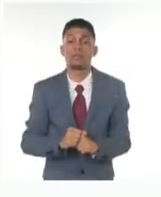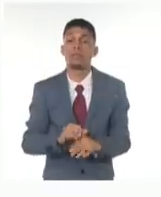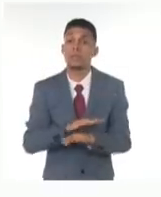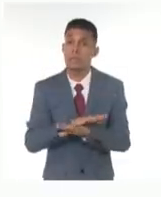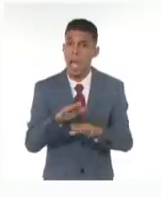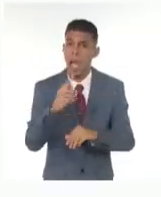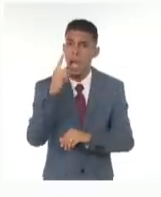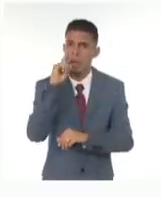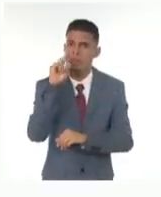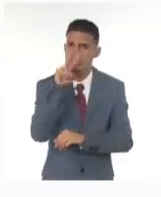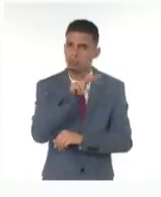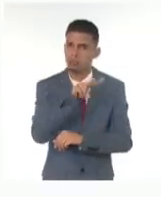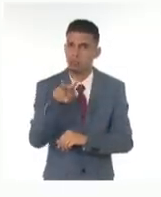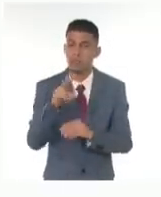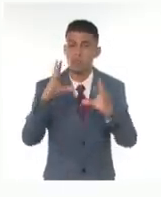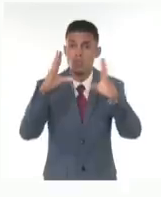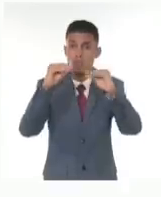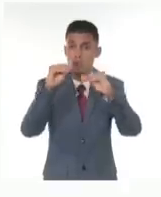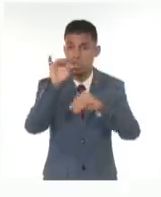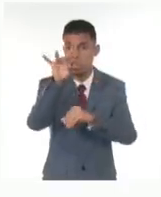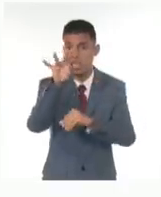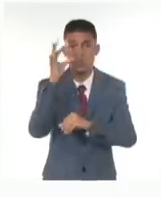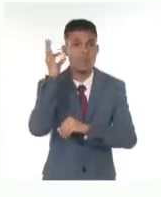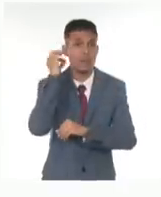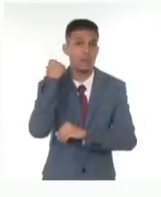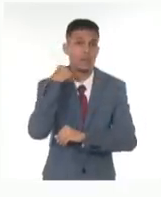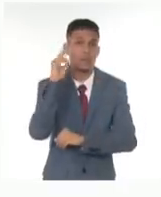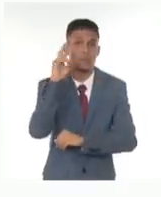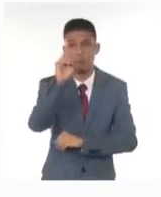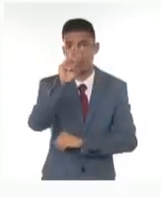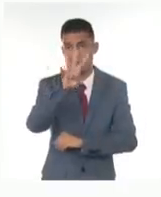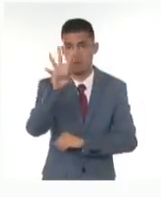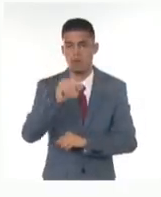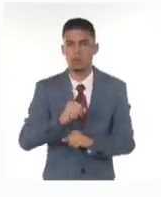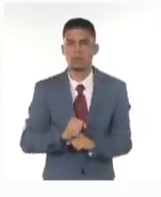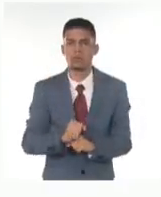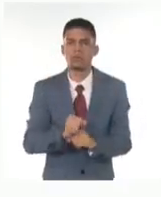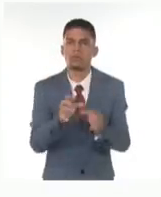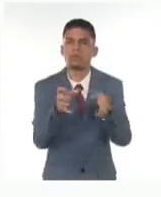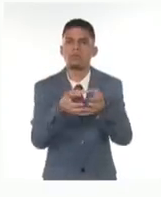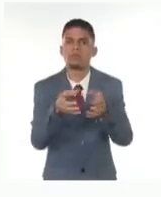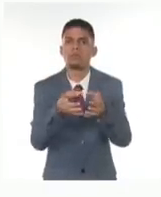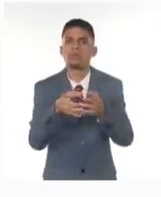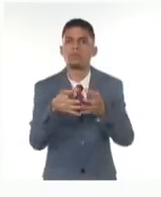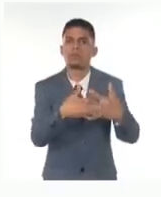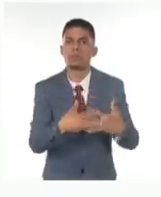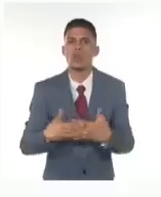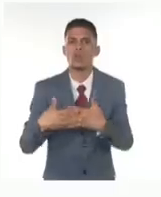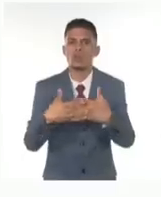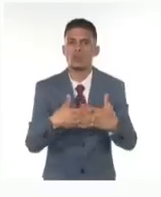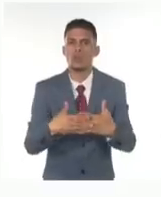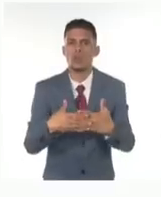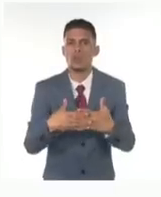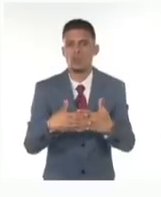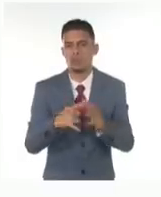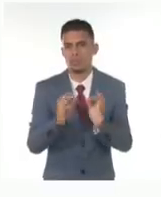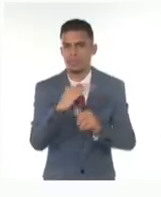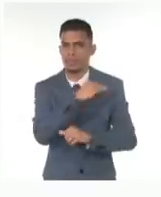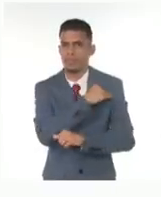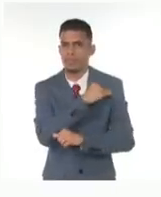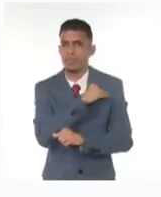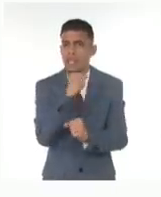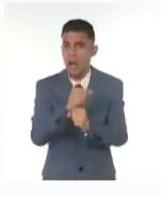momento es que en la noche del 15 de febrero de 2024, el Comando Africano de los Estados Unidos, AFRICOM, que opera en